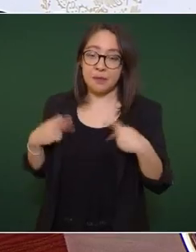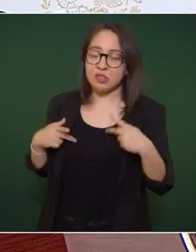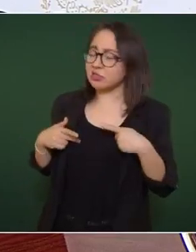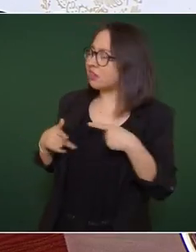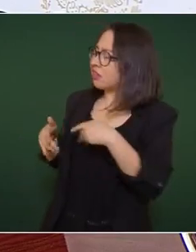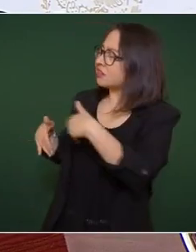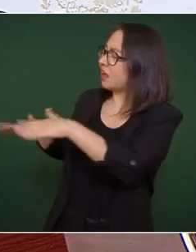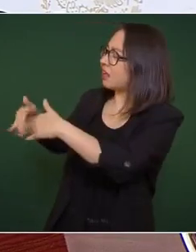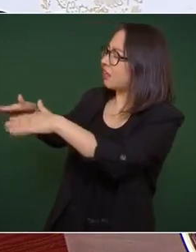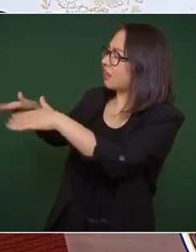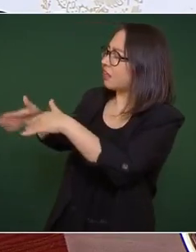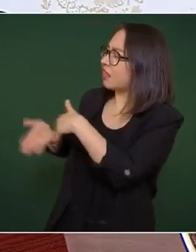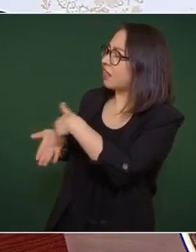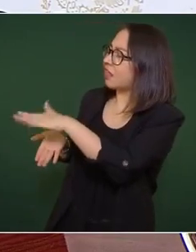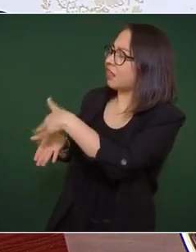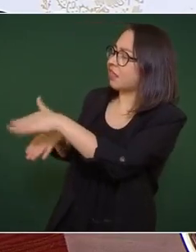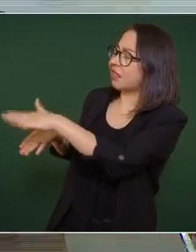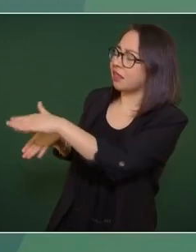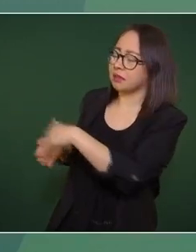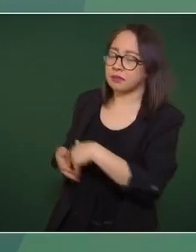corría.